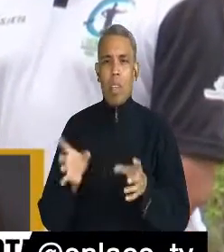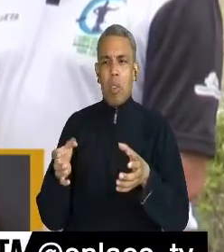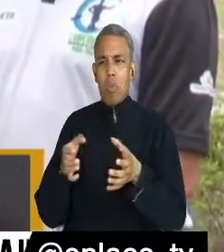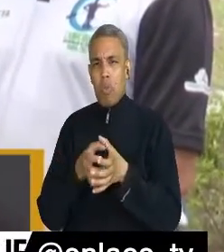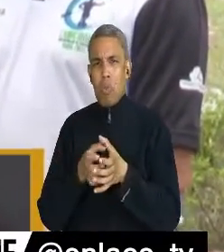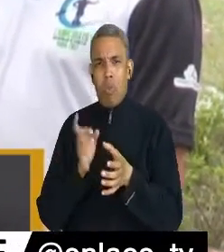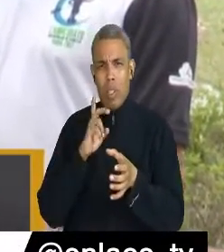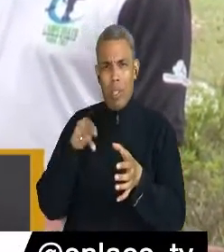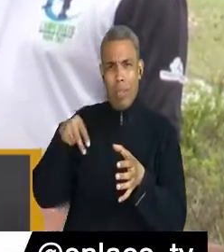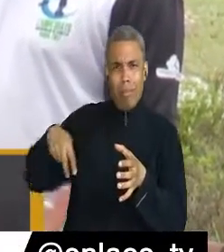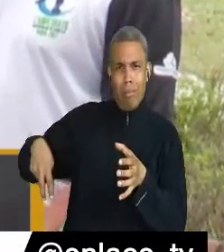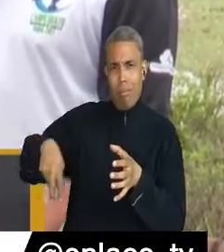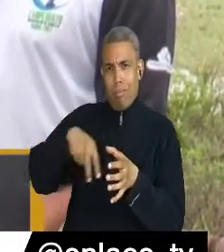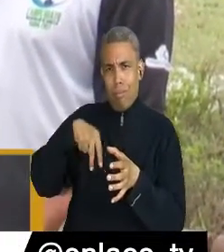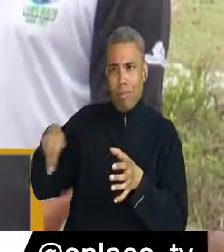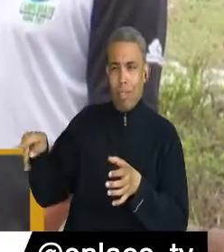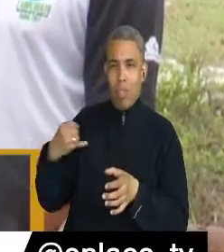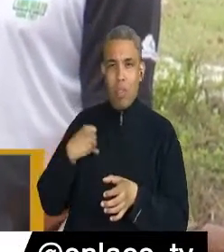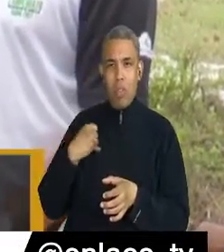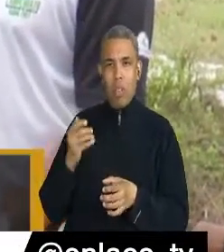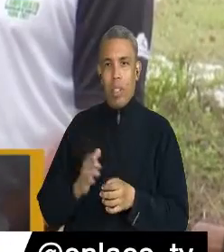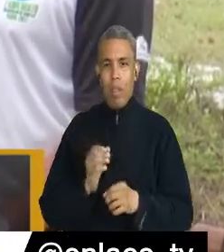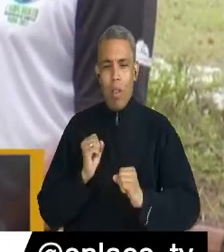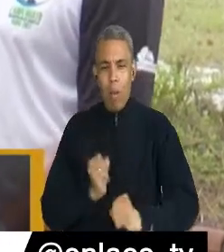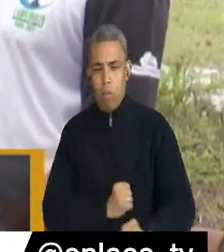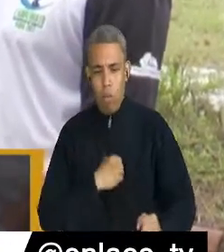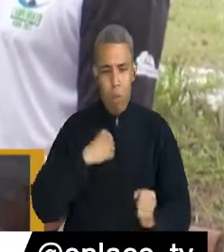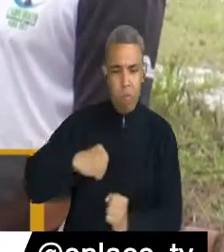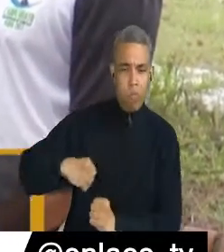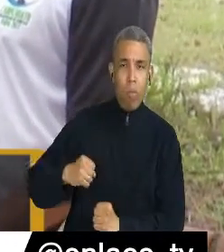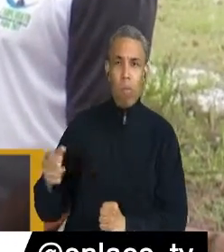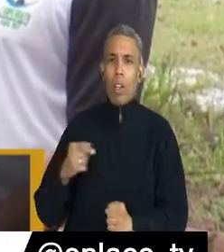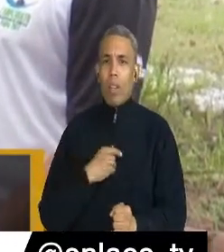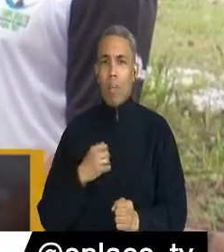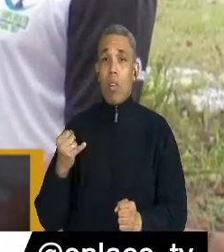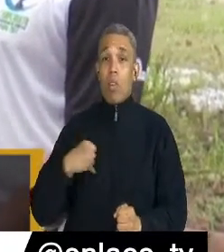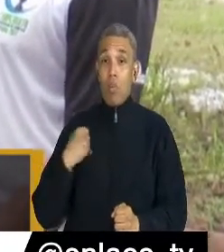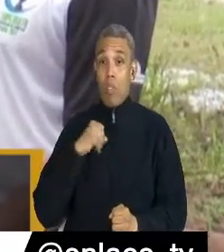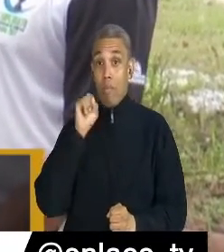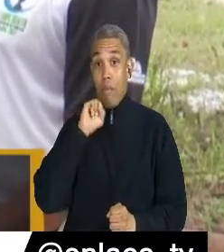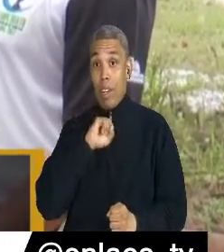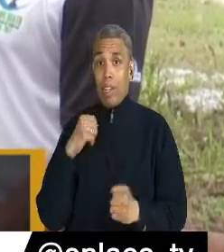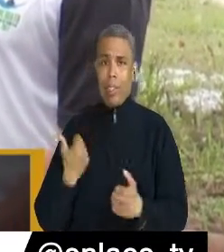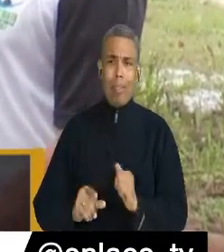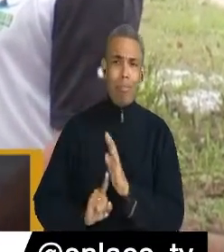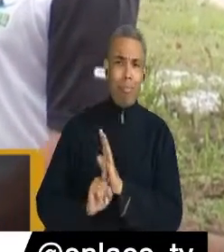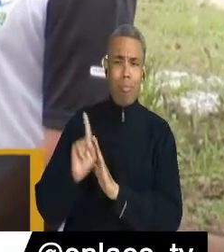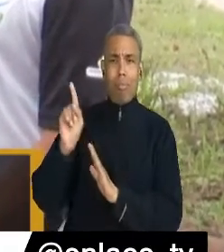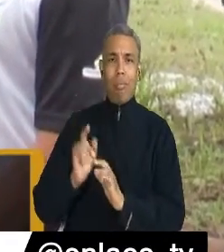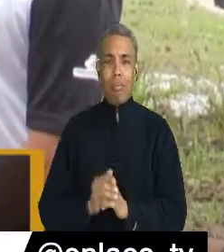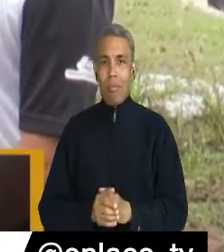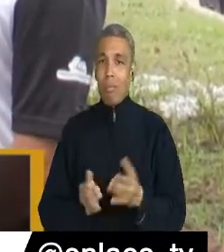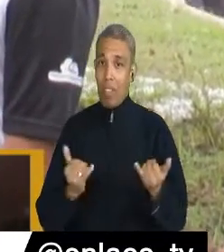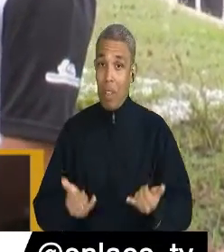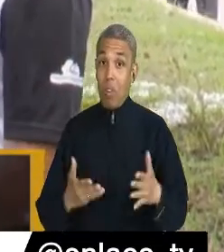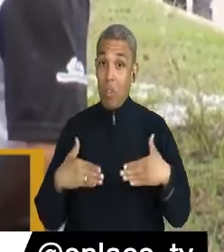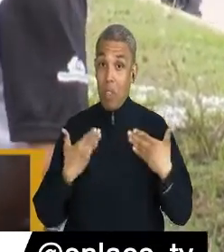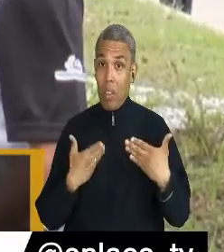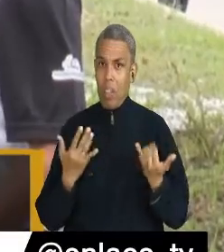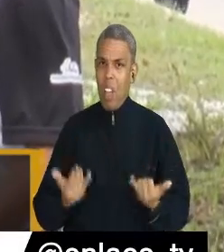en el sudamericano de canotaje puerto vargas es el mejor regalo que se le brindaba arranca el mes es universal sí señor